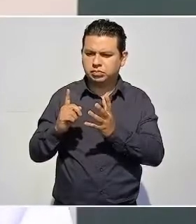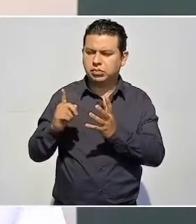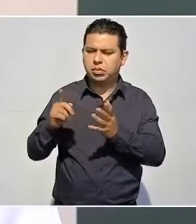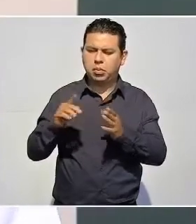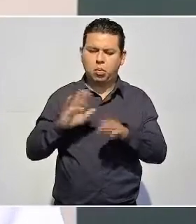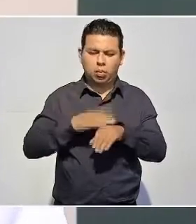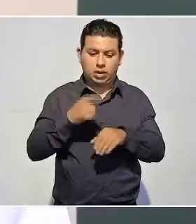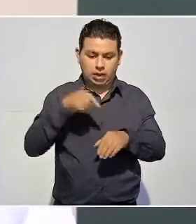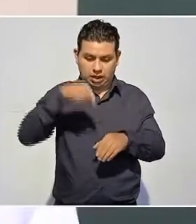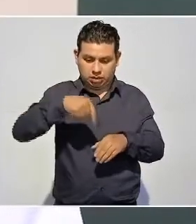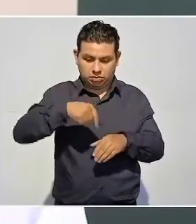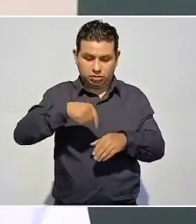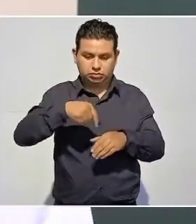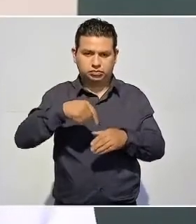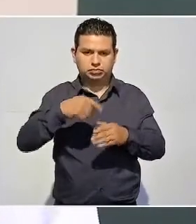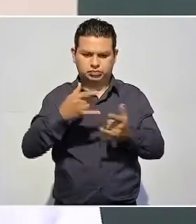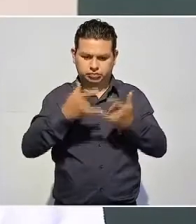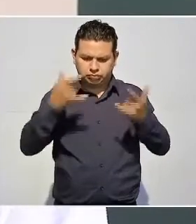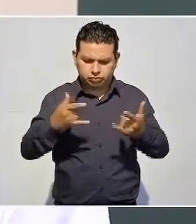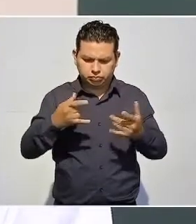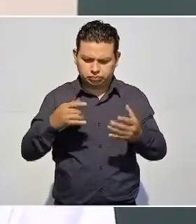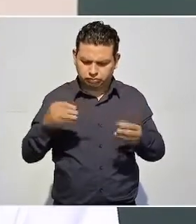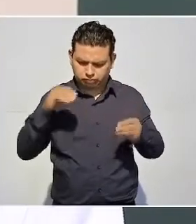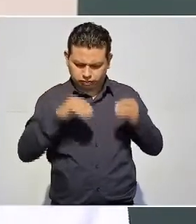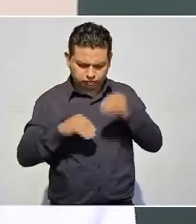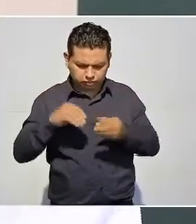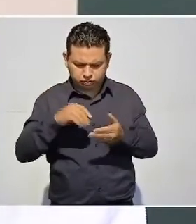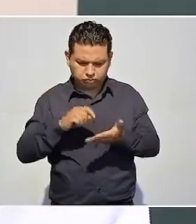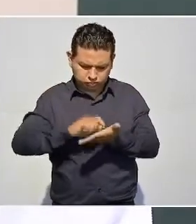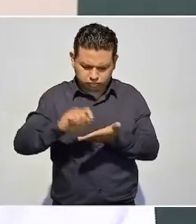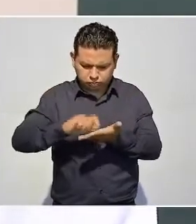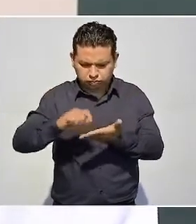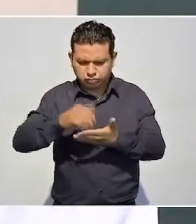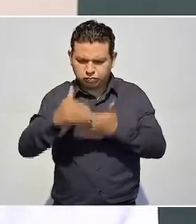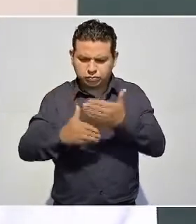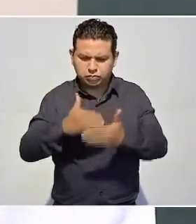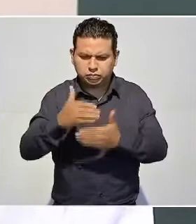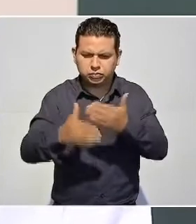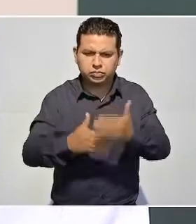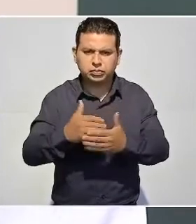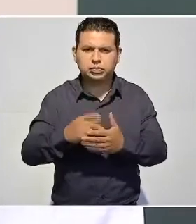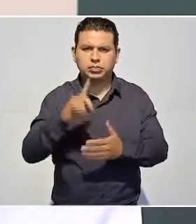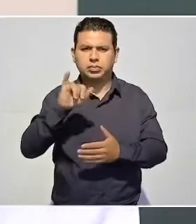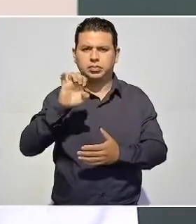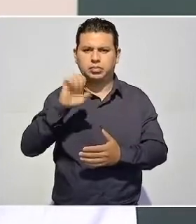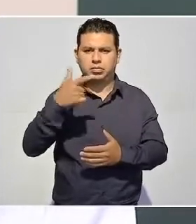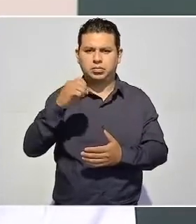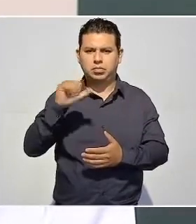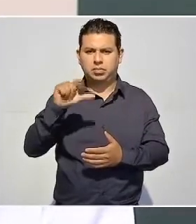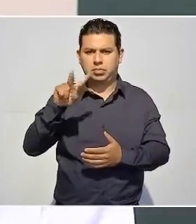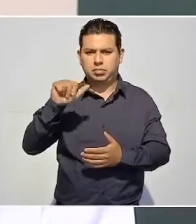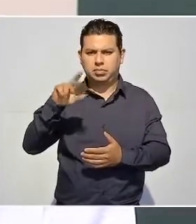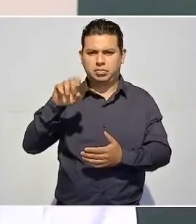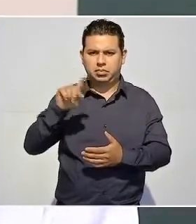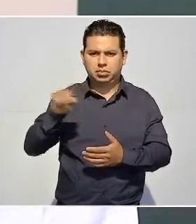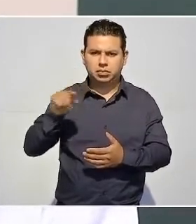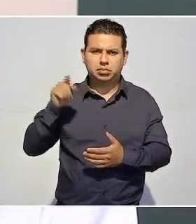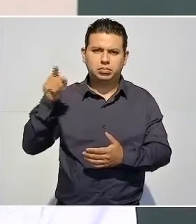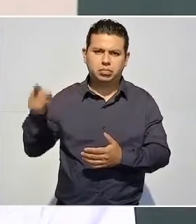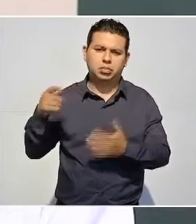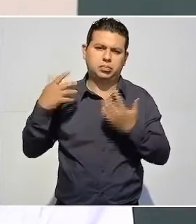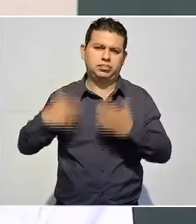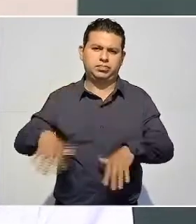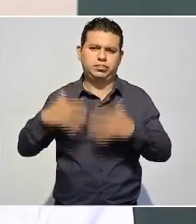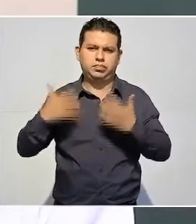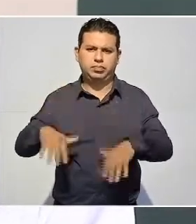escribiente bajo la autoridad del coronel Diego Álvarez, hijo del